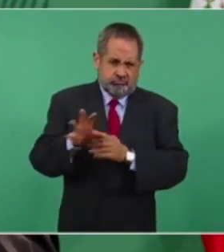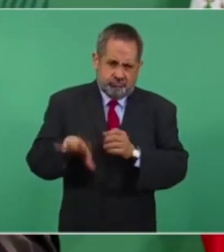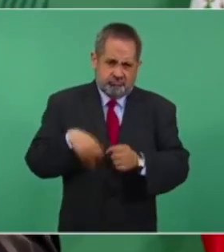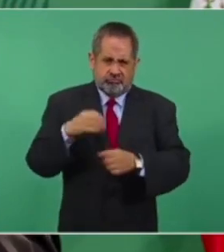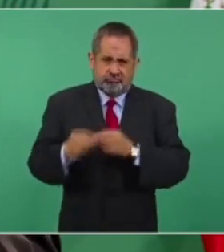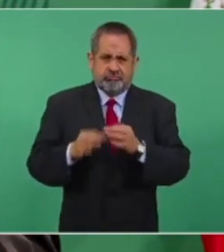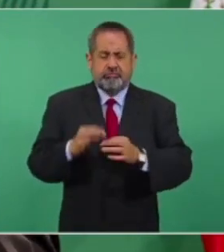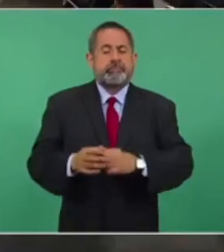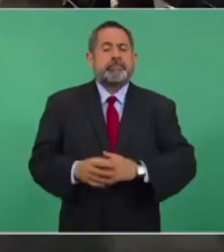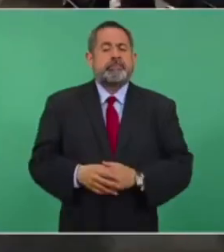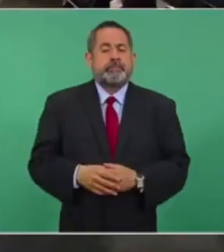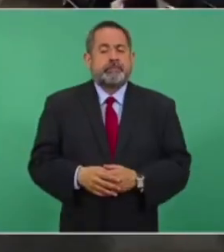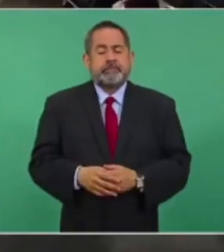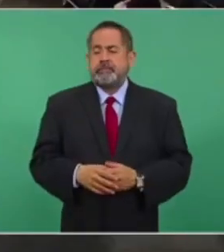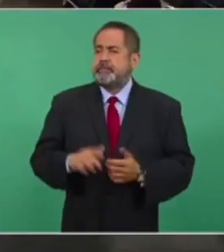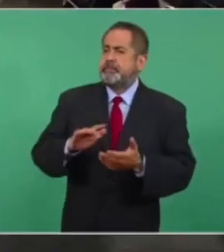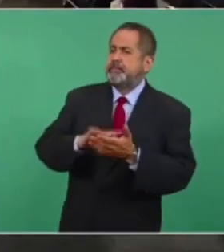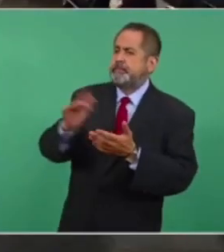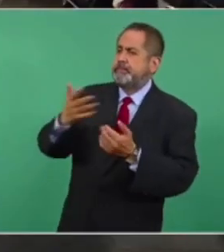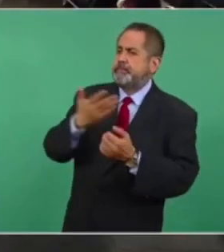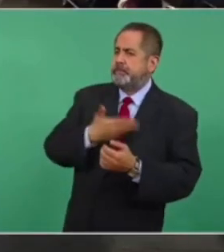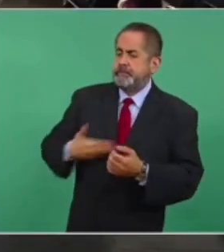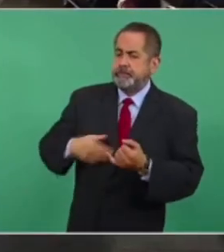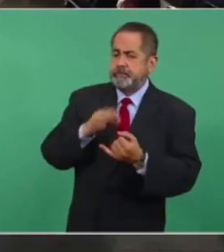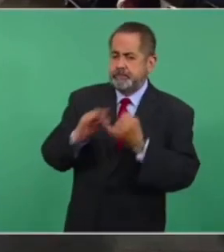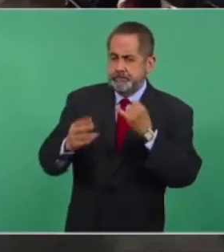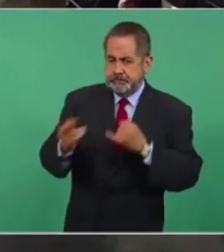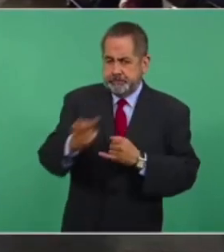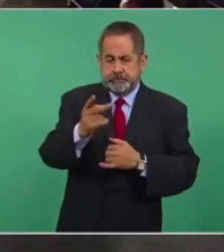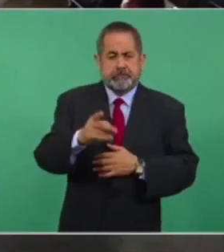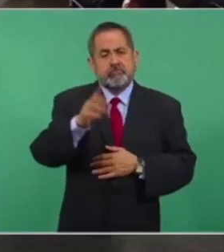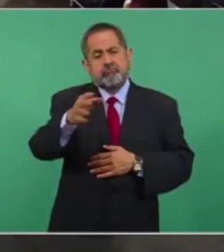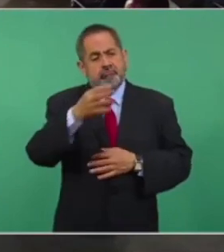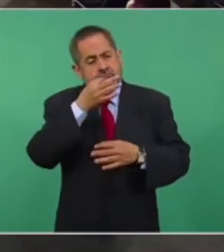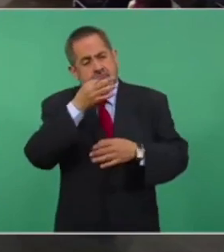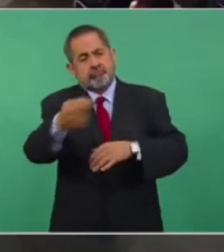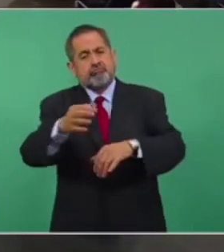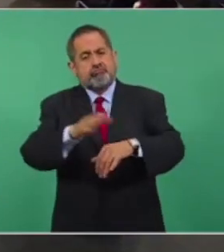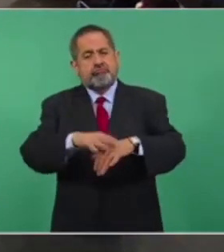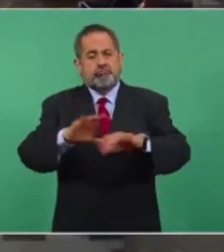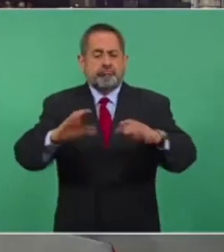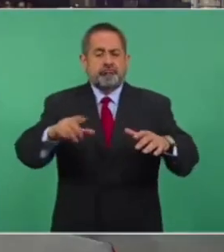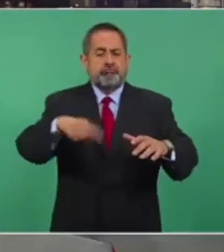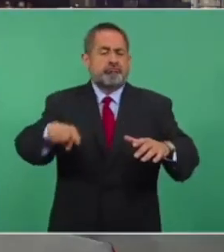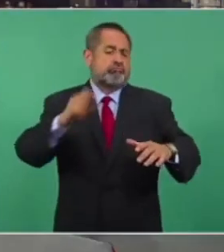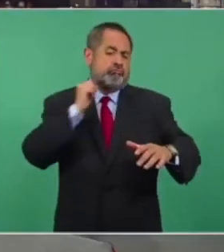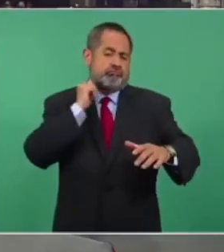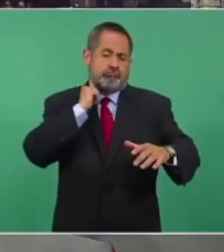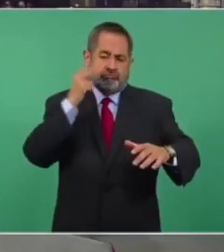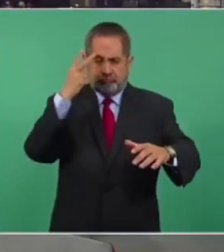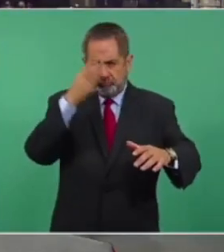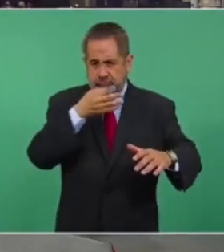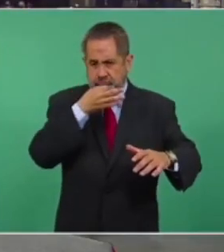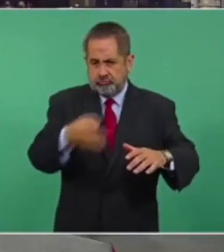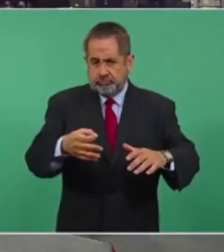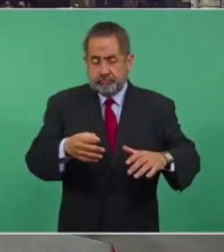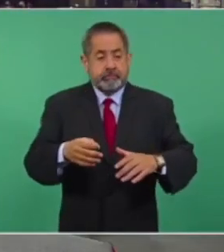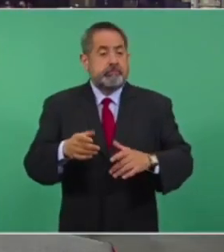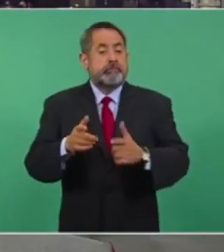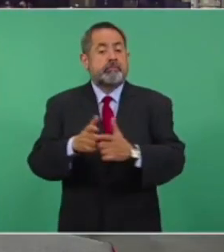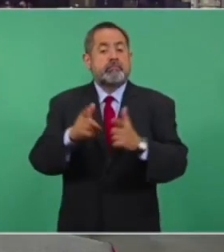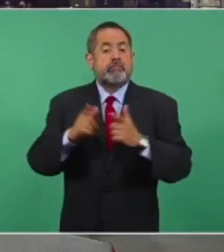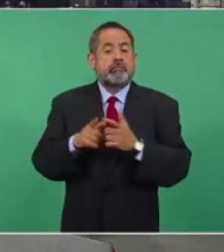Gracias, presidente. Por último, preguntarle cuál sería el mensaje al Congreso, al Senado de la República. El Grupo Plural